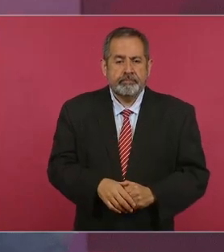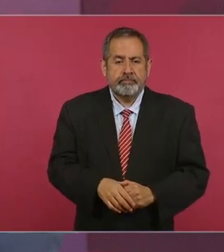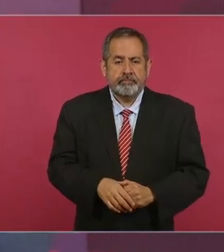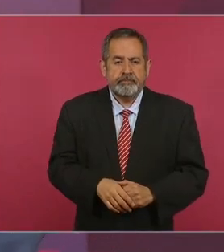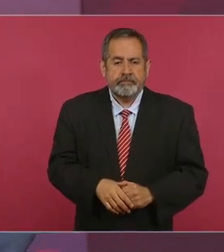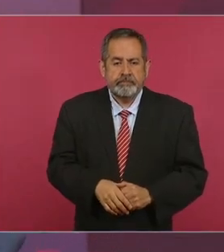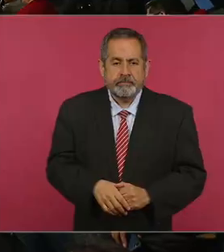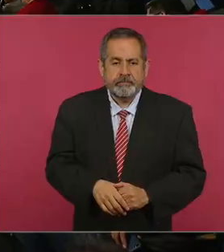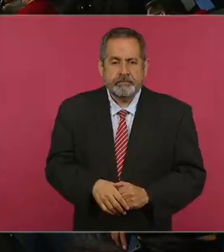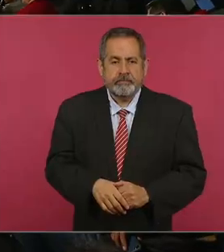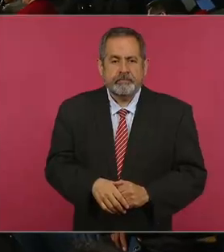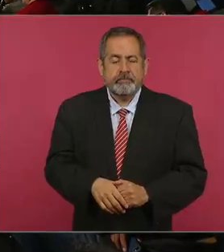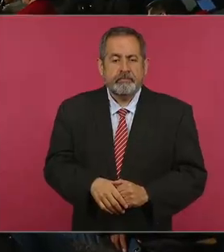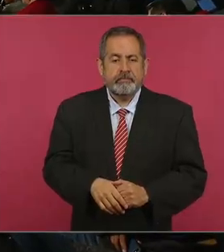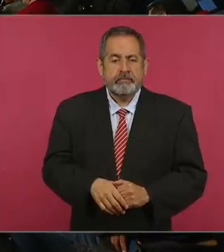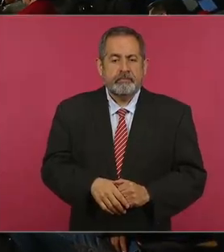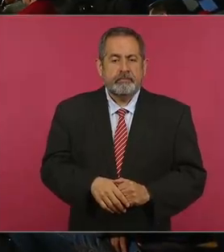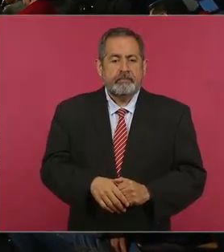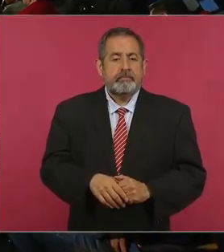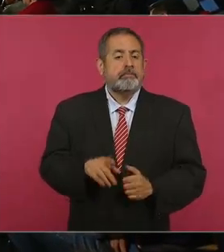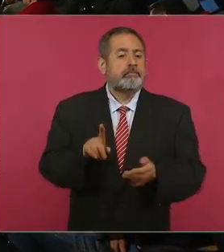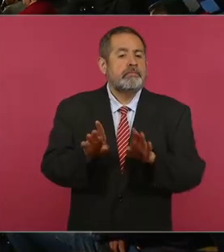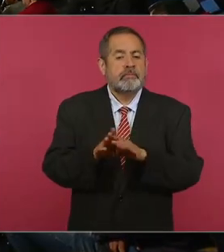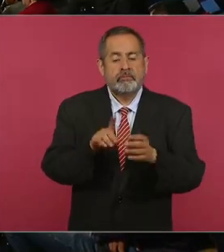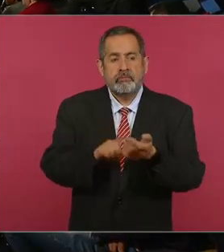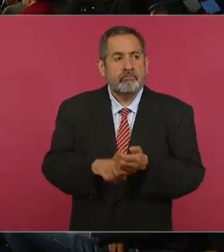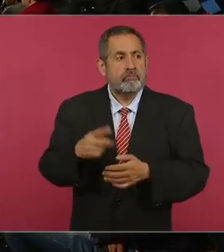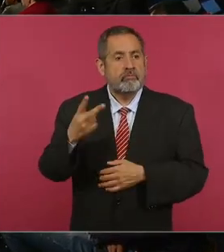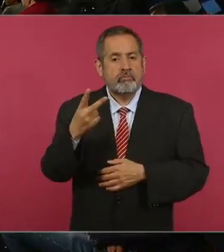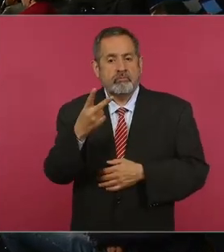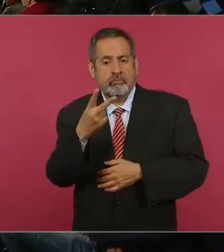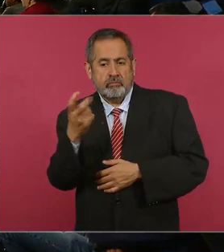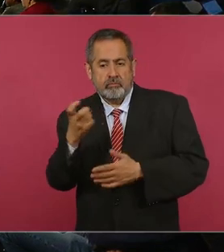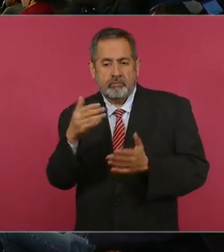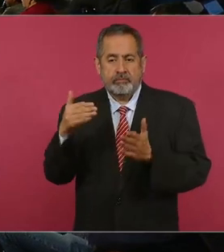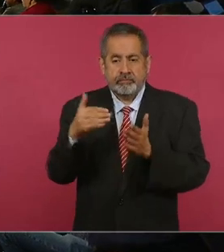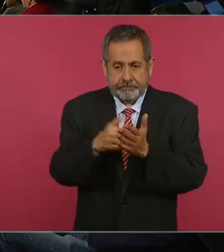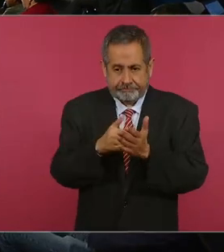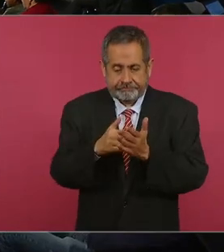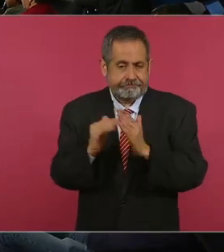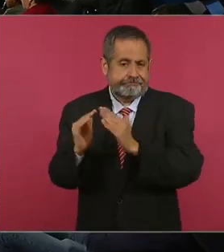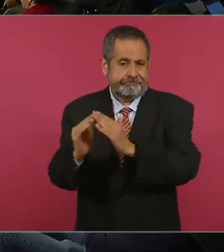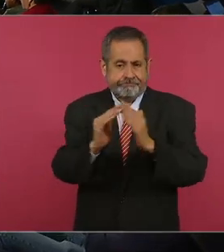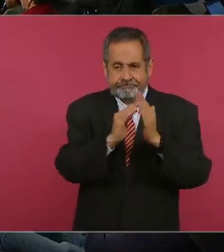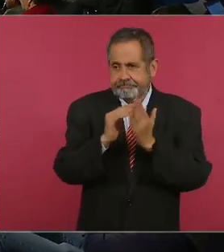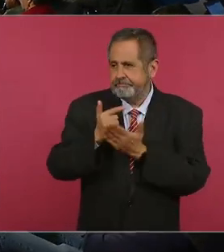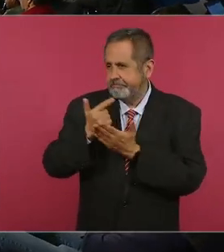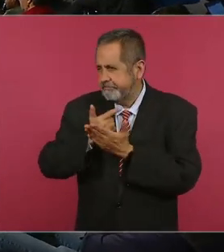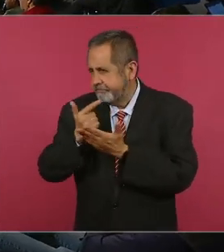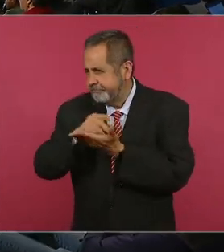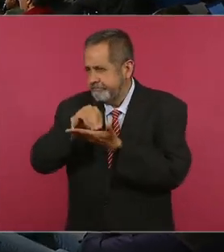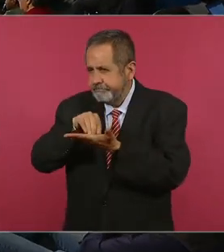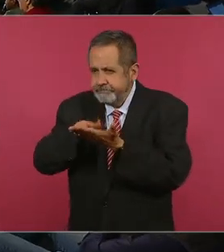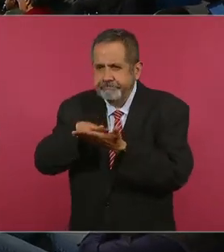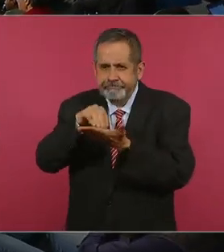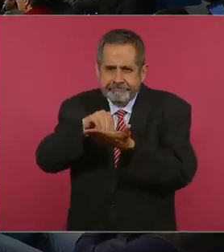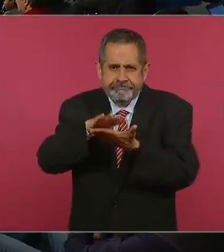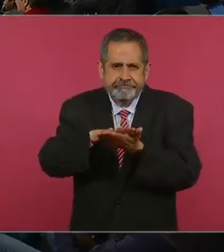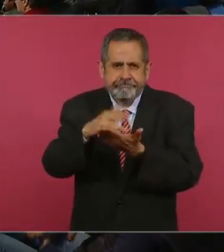Ya llevamos alrededor de 200,000 viviendas censadas.